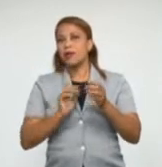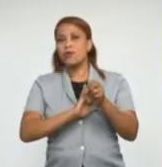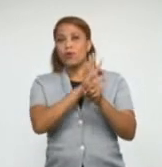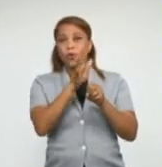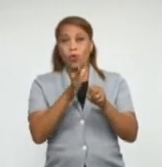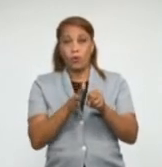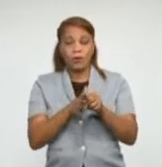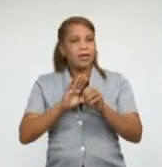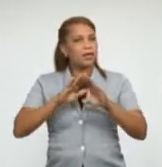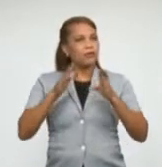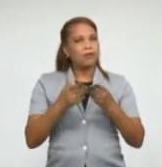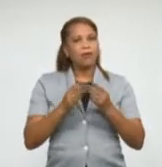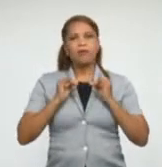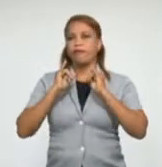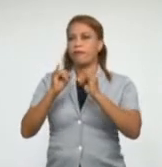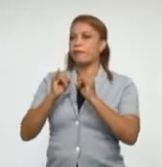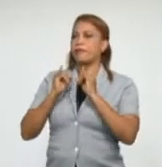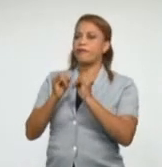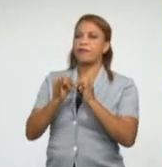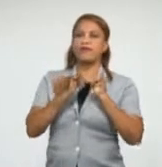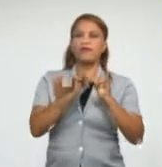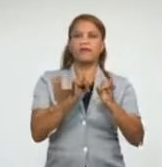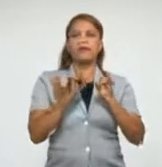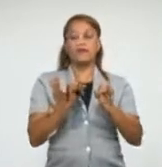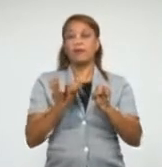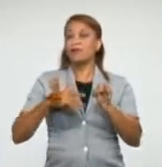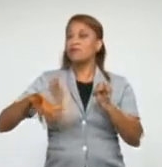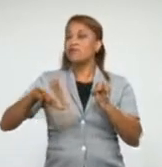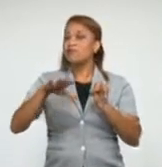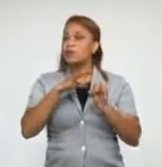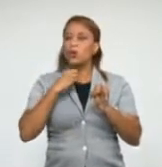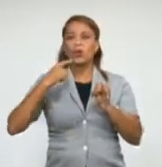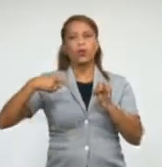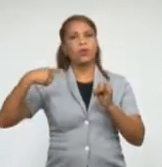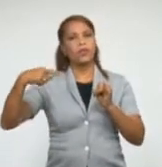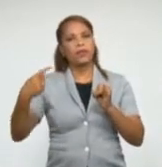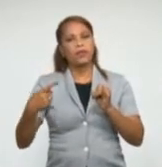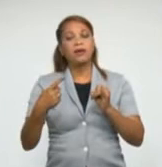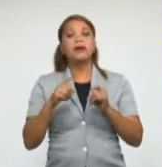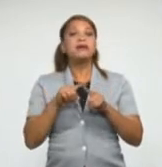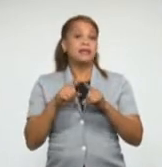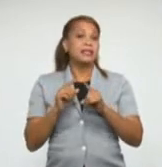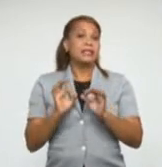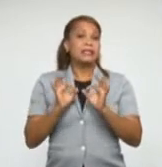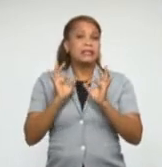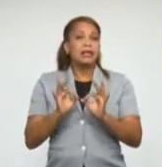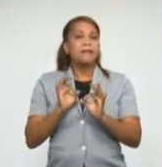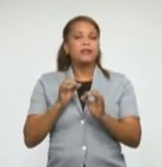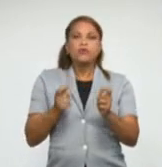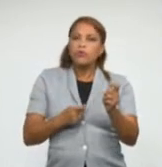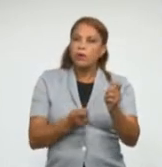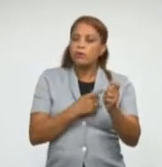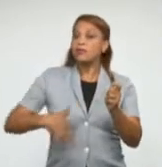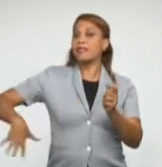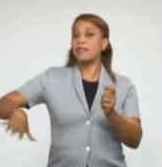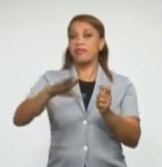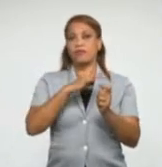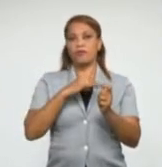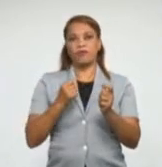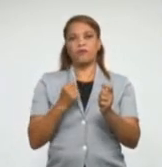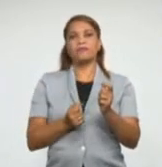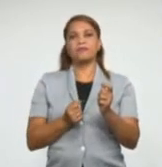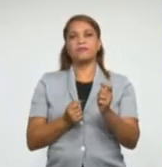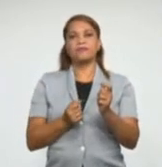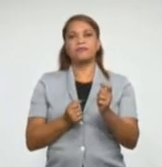sido nuestros estandartes fundamentales? Porque esto obviamente es una batalla de todos. Yo pienso